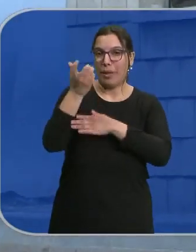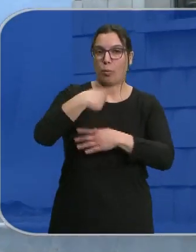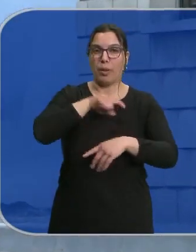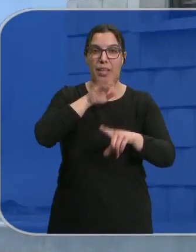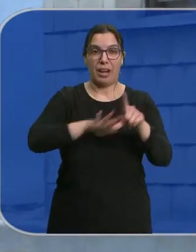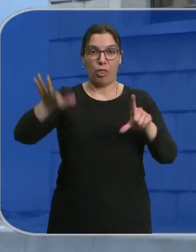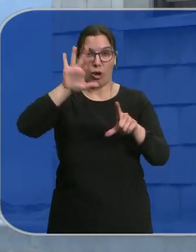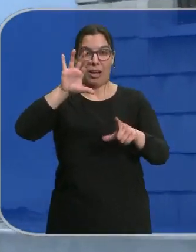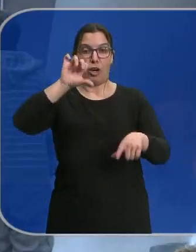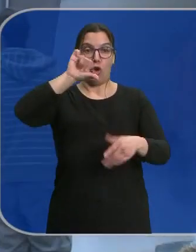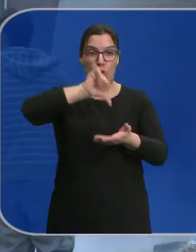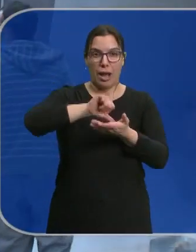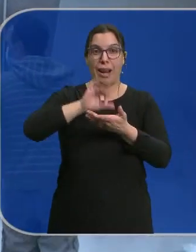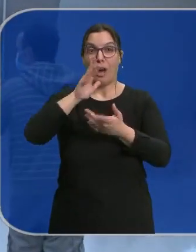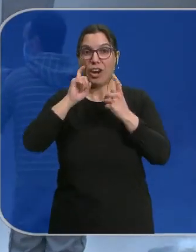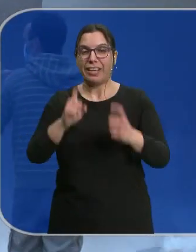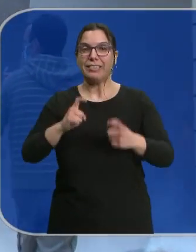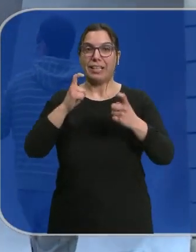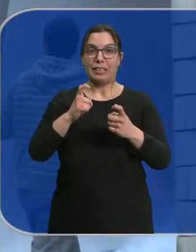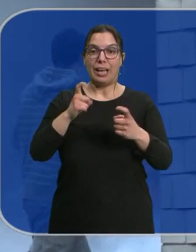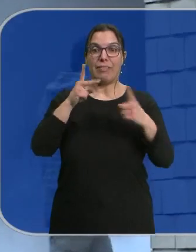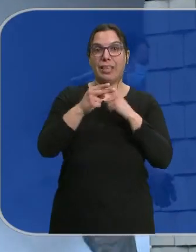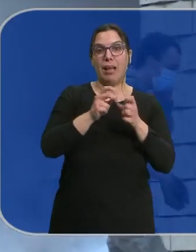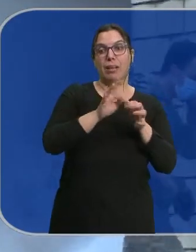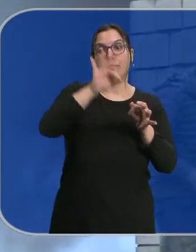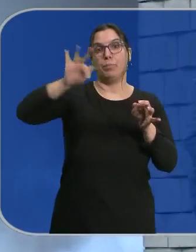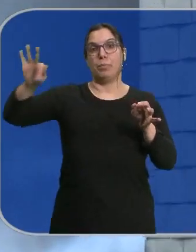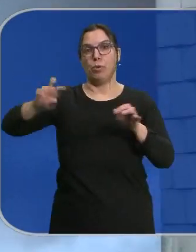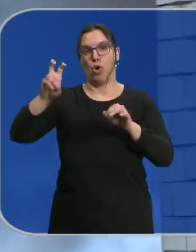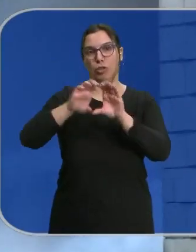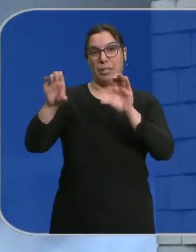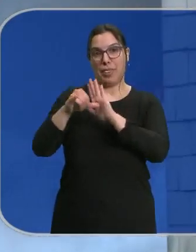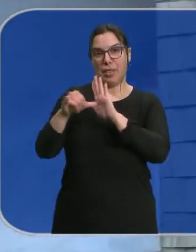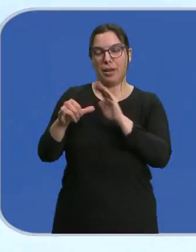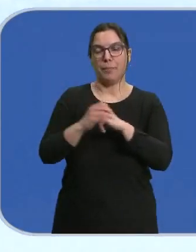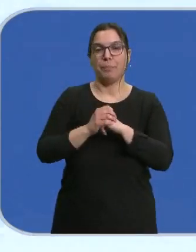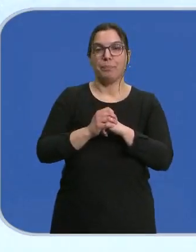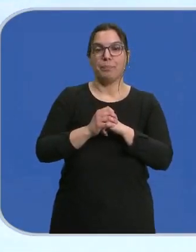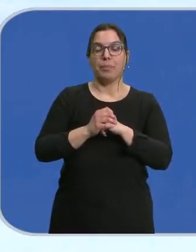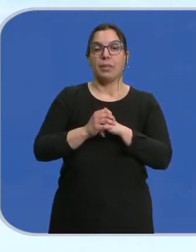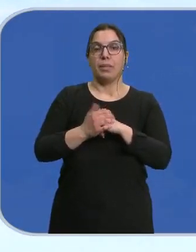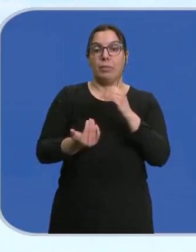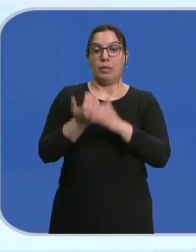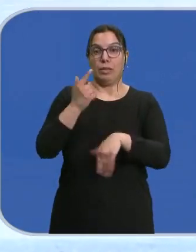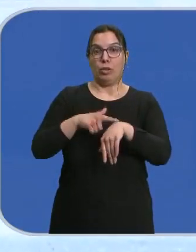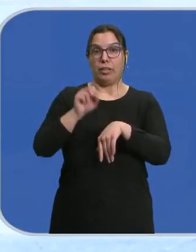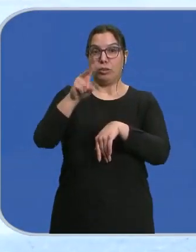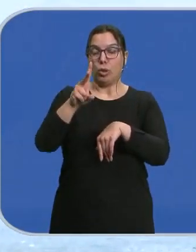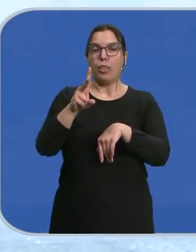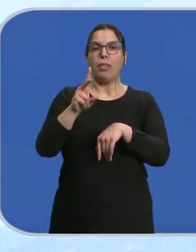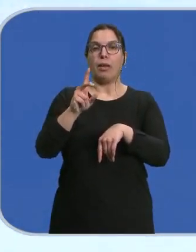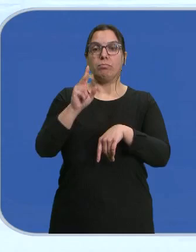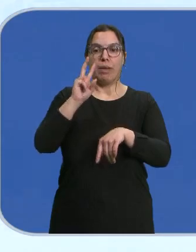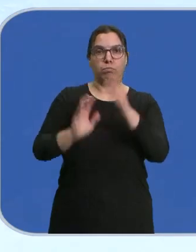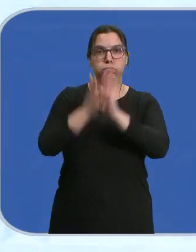Policía Nacional y local se afana ahora en evitar que se extienda a otras naves próximas. Declarado antes de mediodía, sin que aún se conozcan